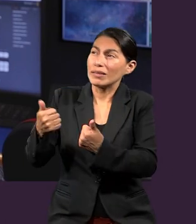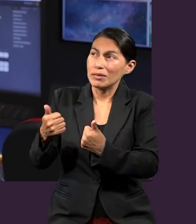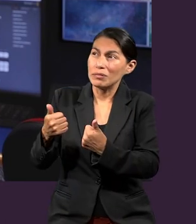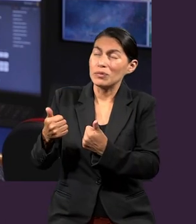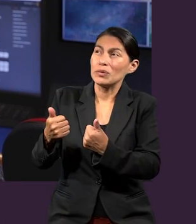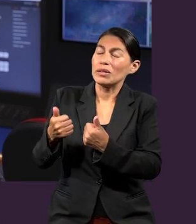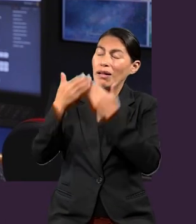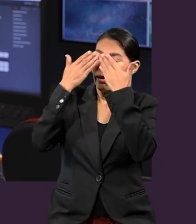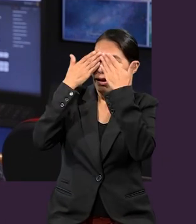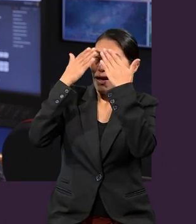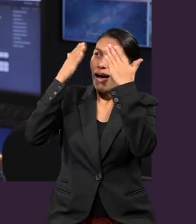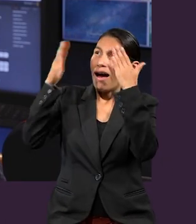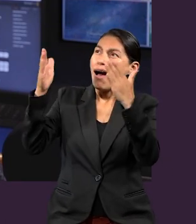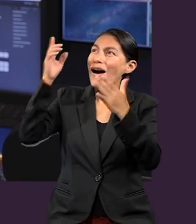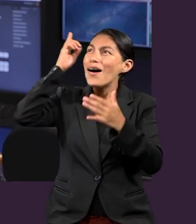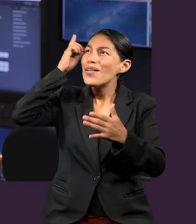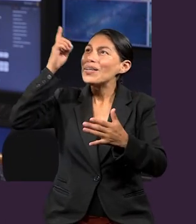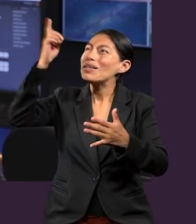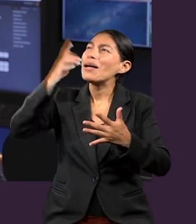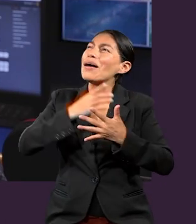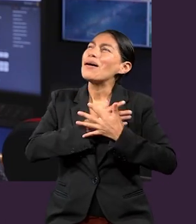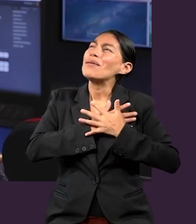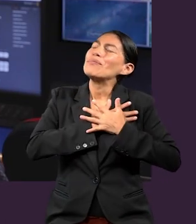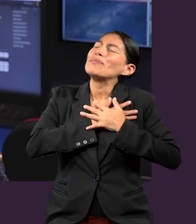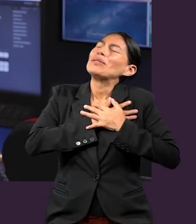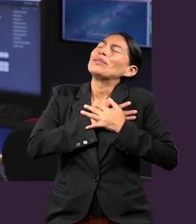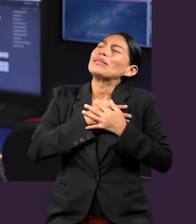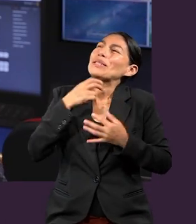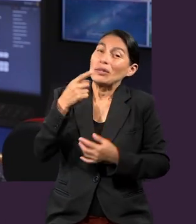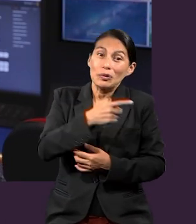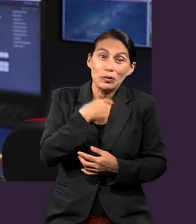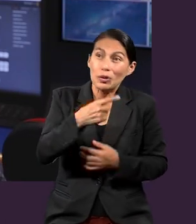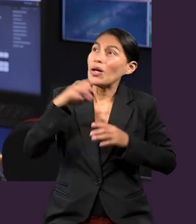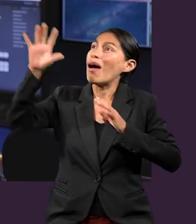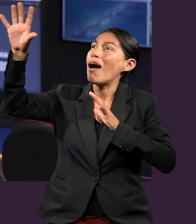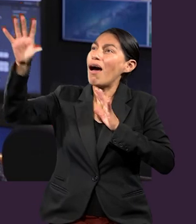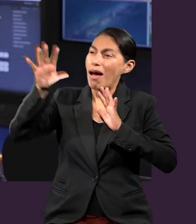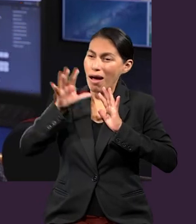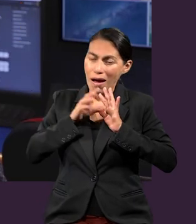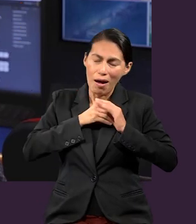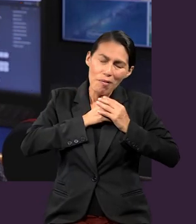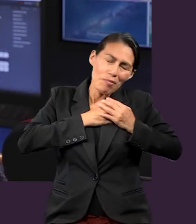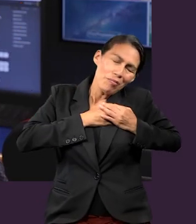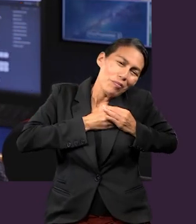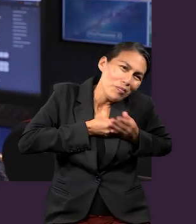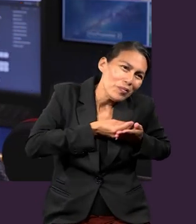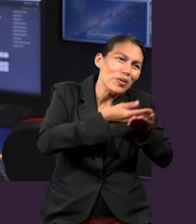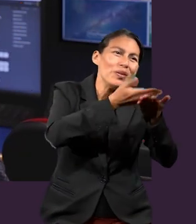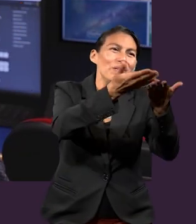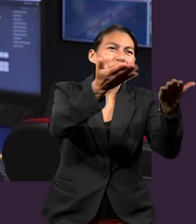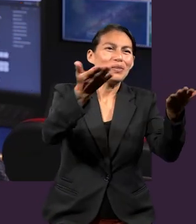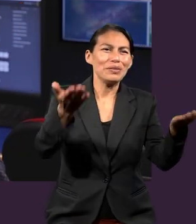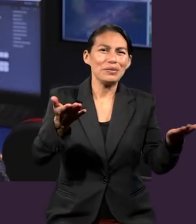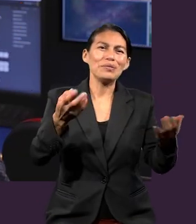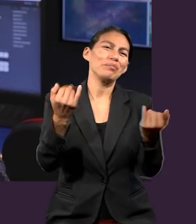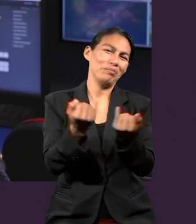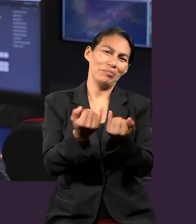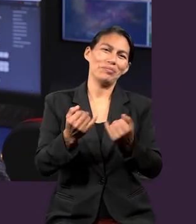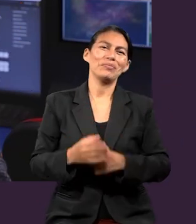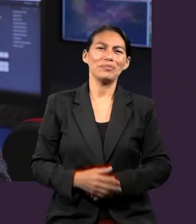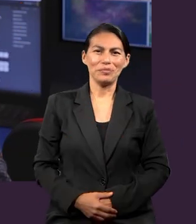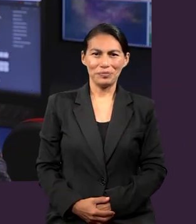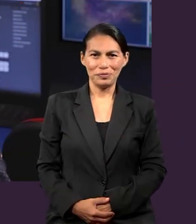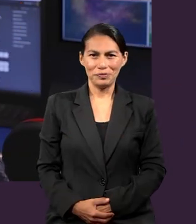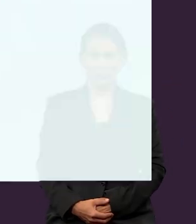que Dios es amor, que ese es su carácter y que nosotros debemos reflejar